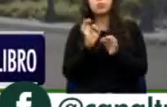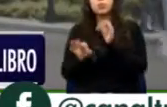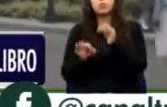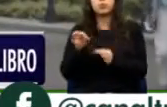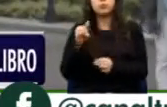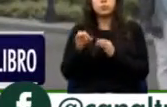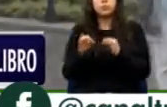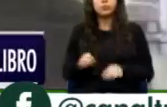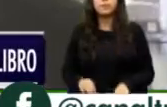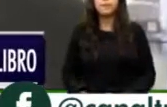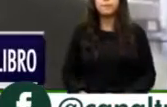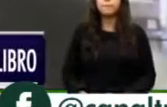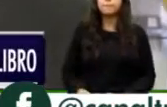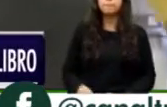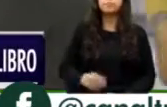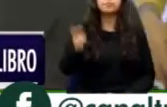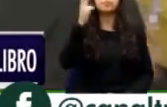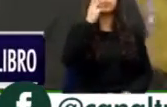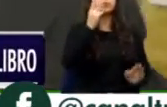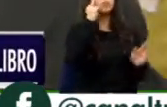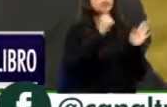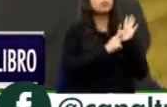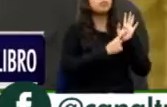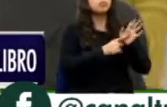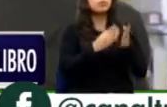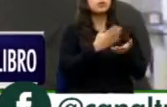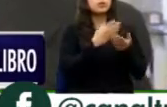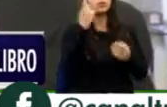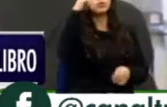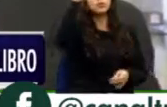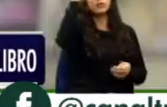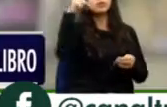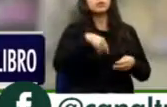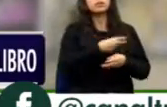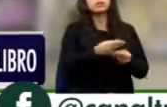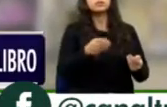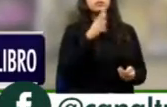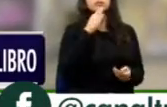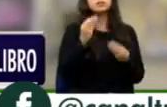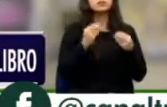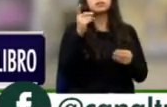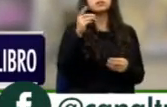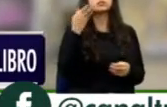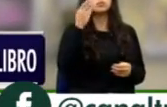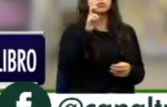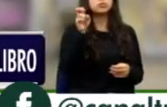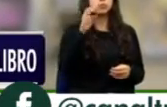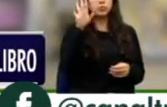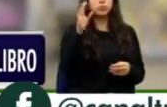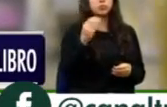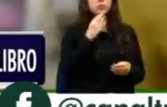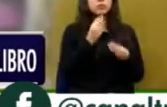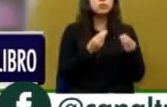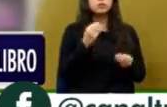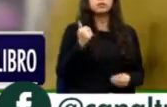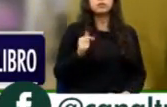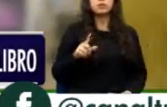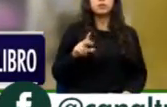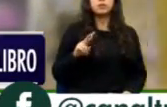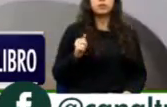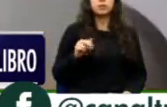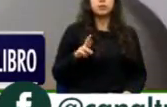presentación de este libro, Gobernantes en Tinieblas, una obra del escritor nortesantanderiano Álvaro Cristancho Toscano, que